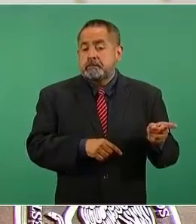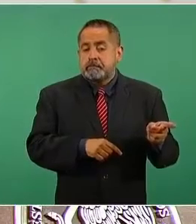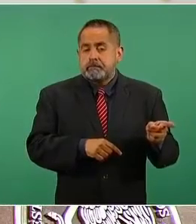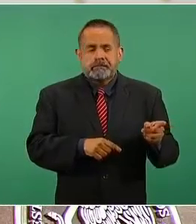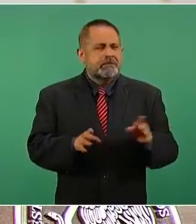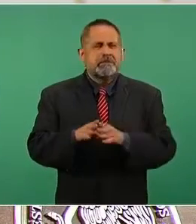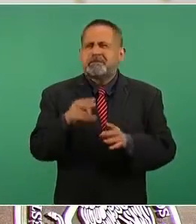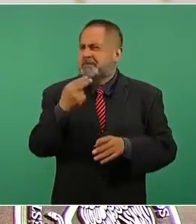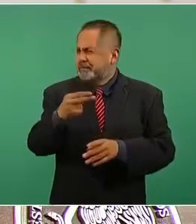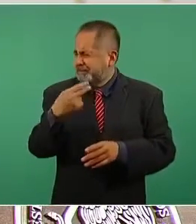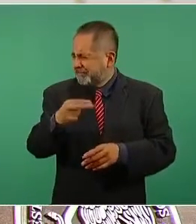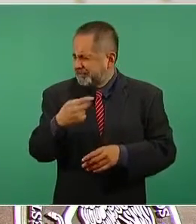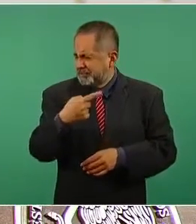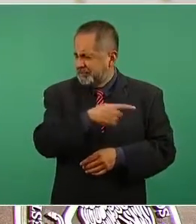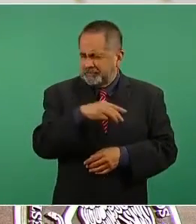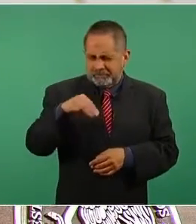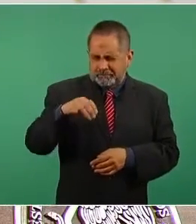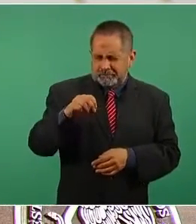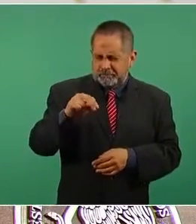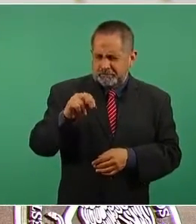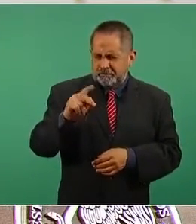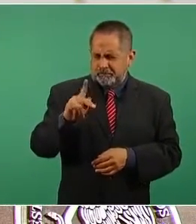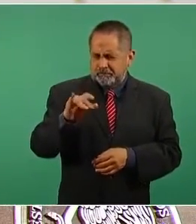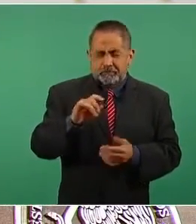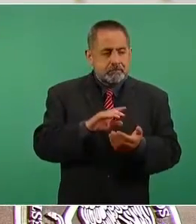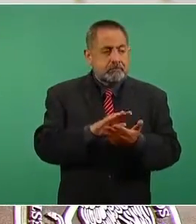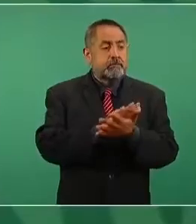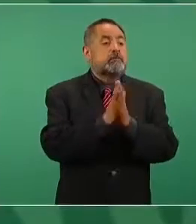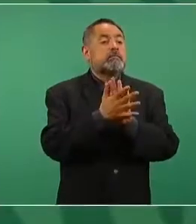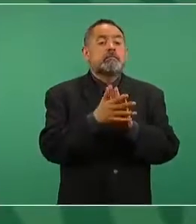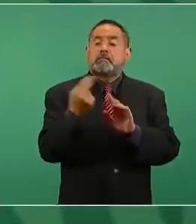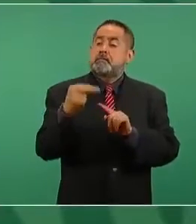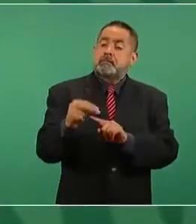¿cómo le llaman ahora los monopolios? Preponderante